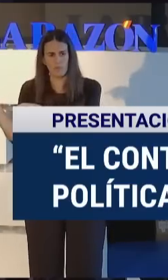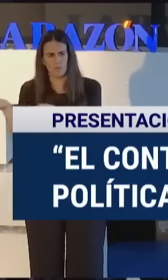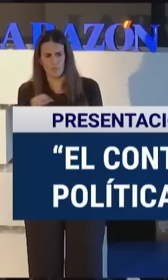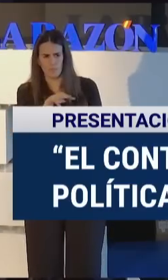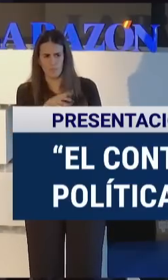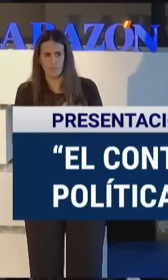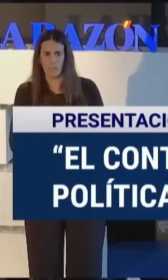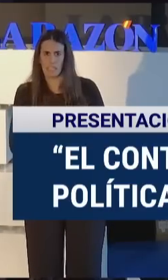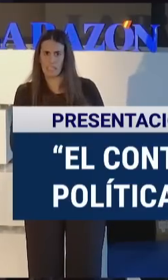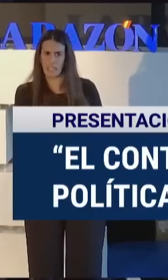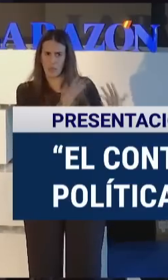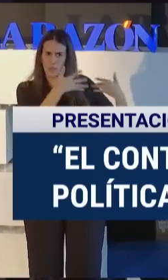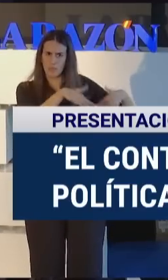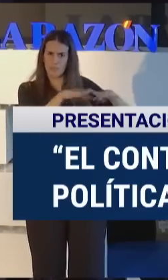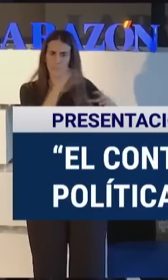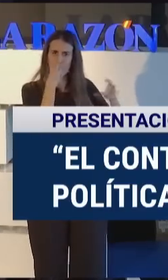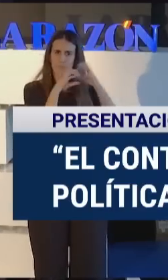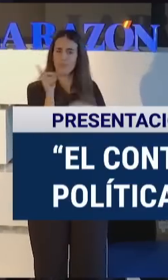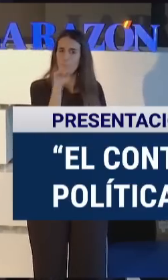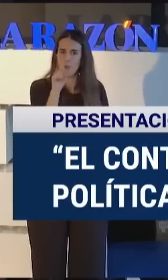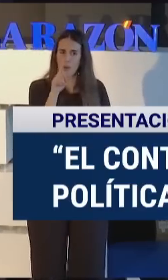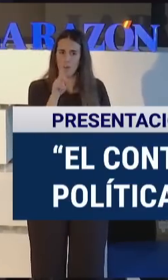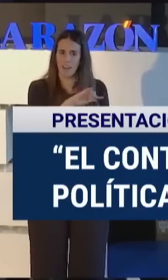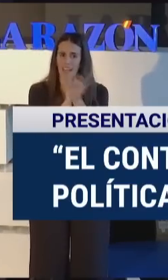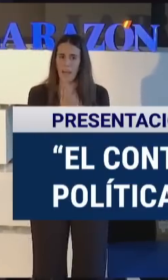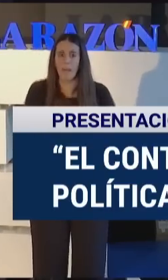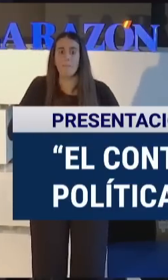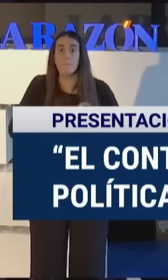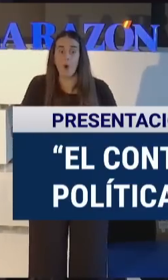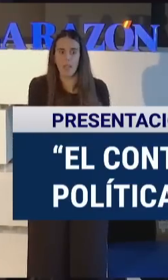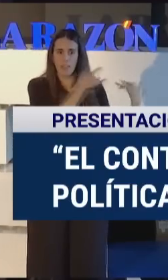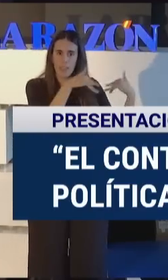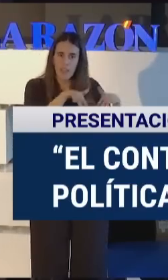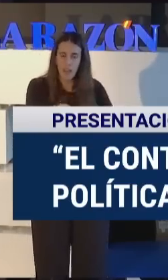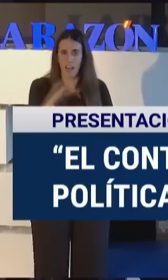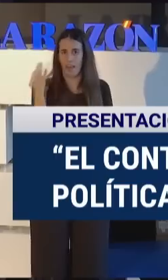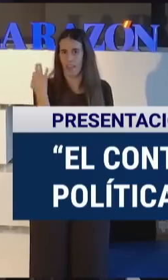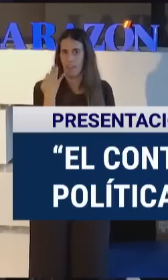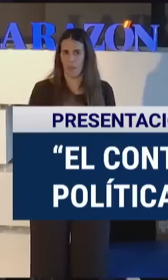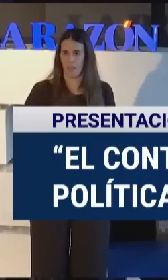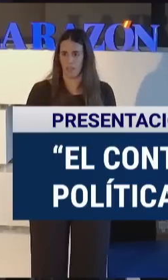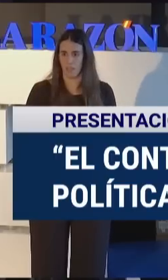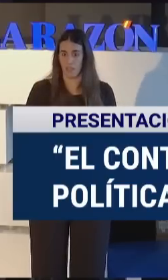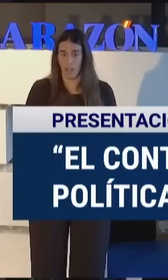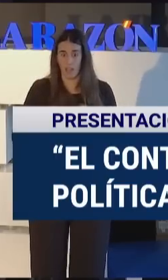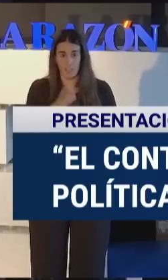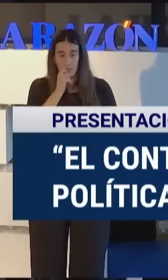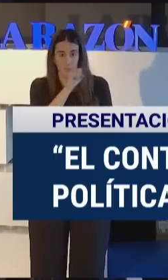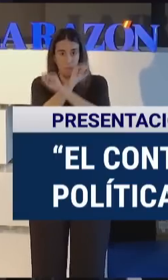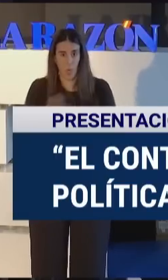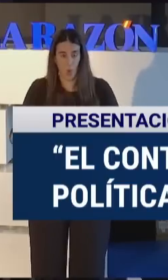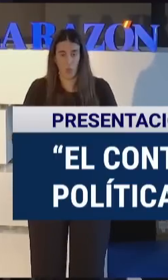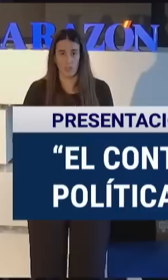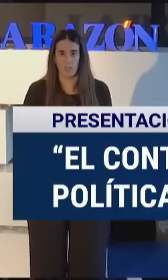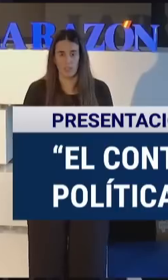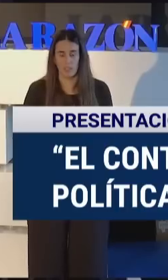a los patoteros, hay que mandar a la policía. Es decir, digo, el patotero legal. Es decir,